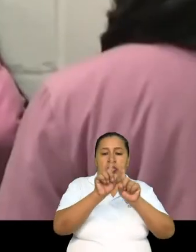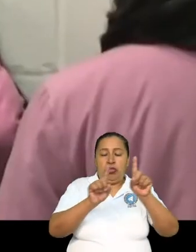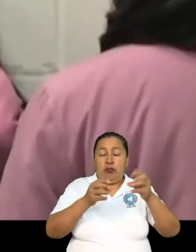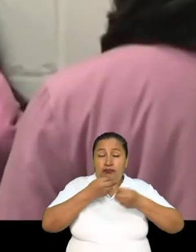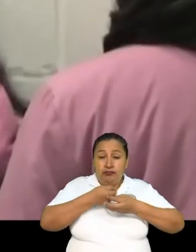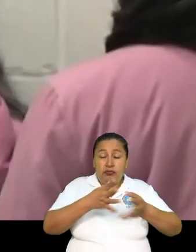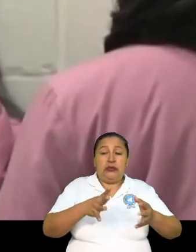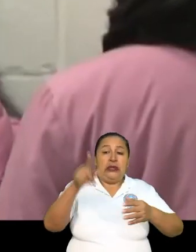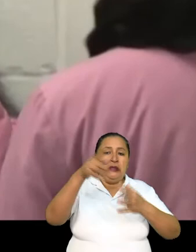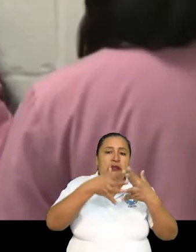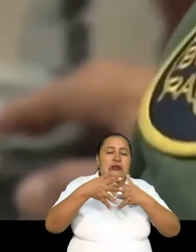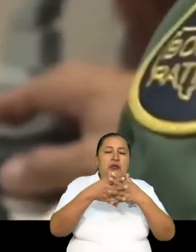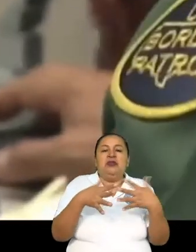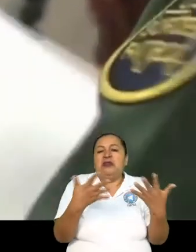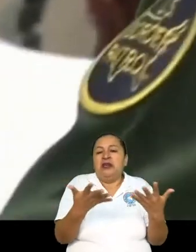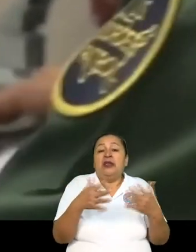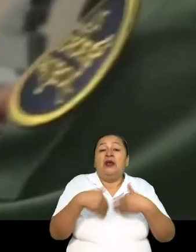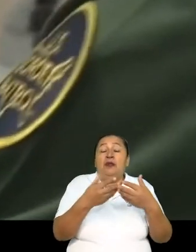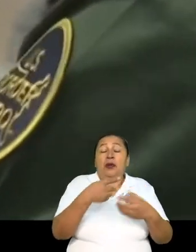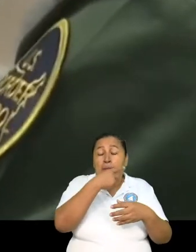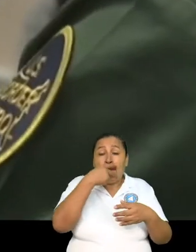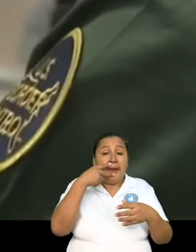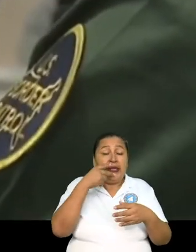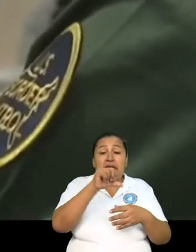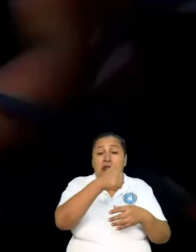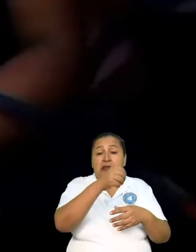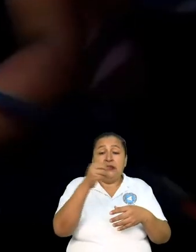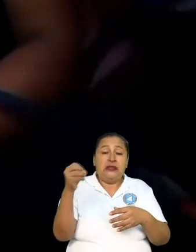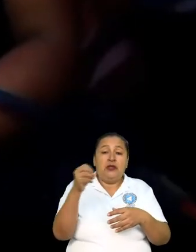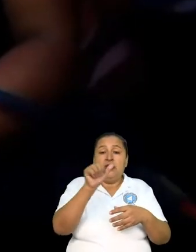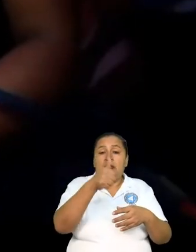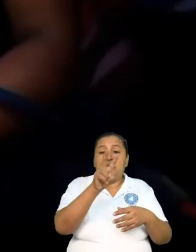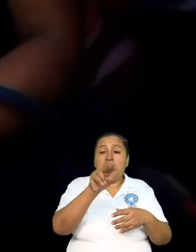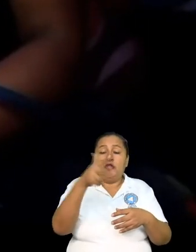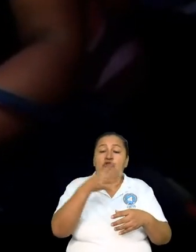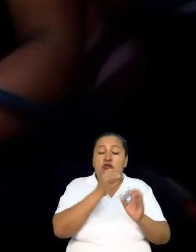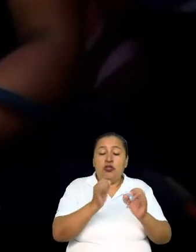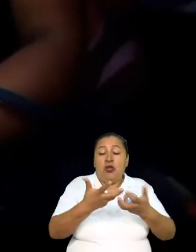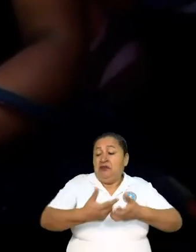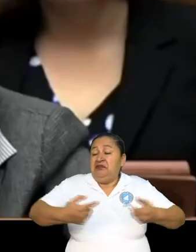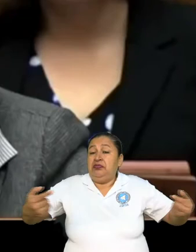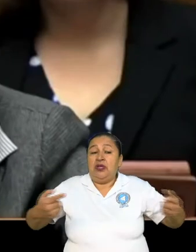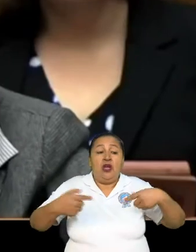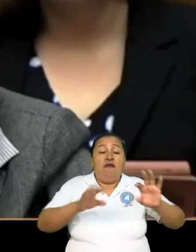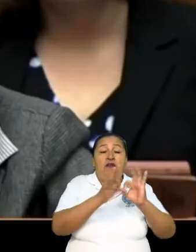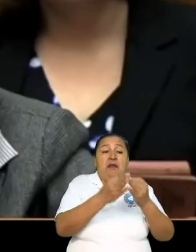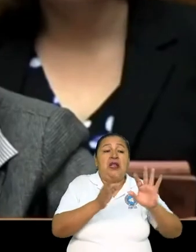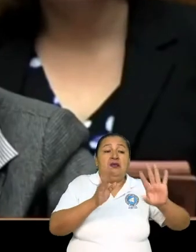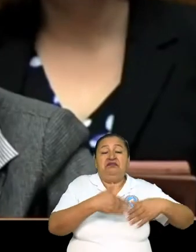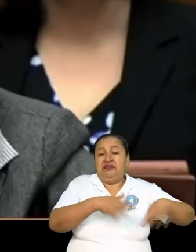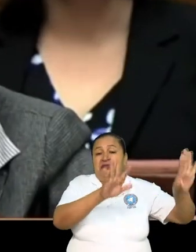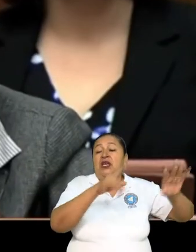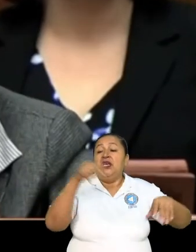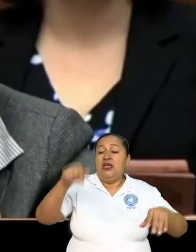en Estados Unidos. Esto luego que los padres de 628 niños migrantes separados de sus familias debido a las